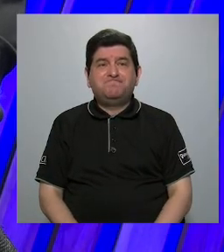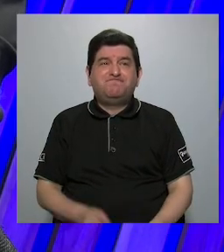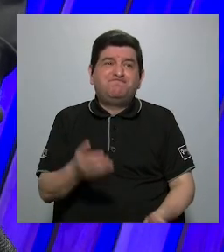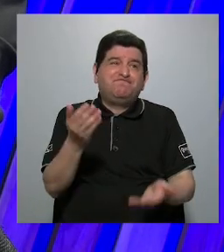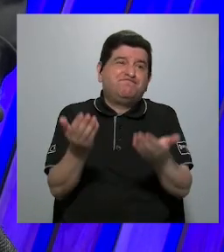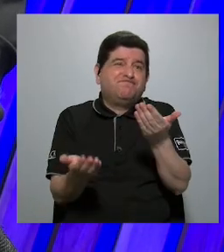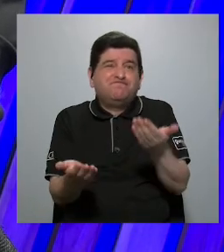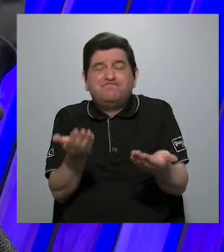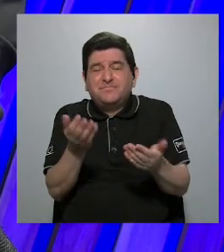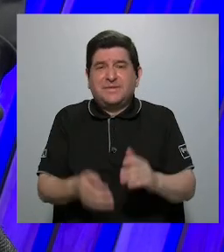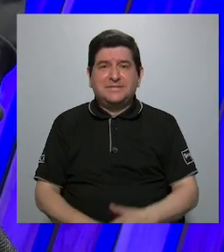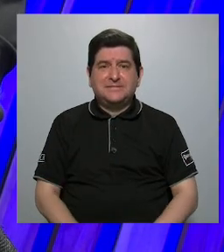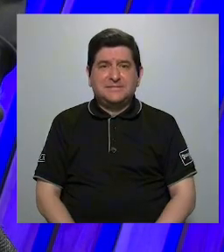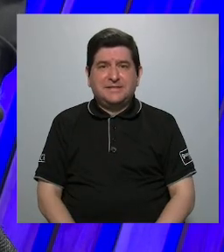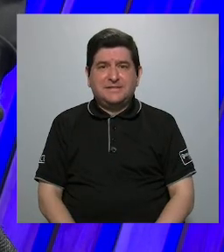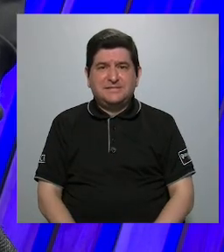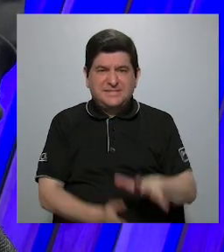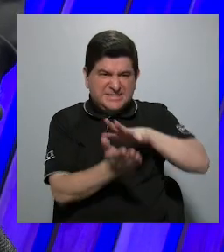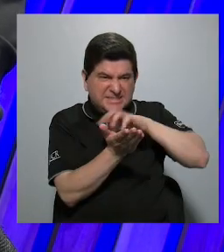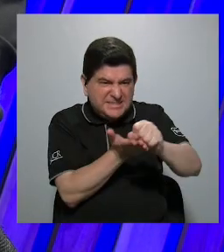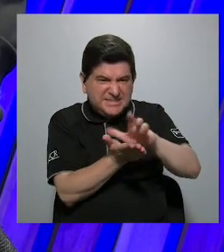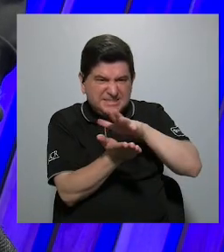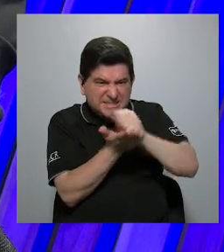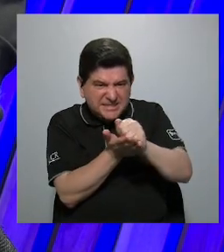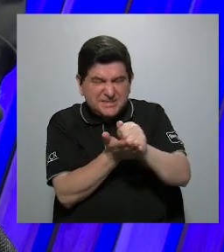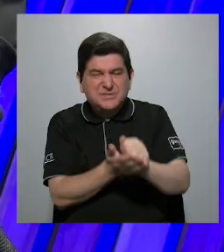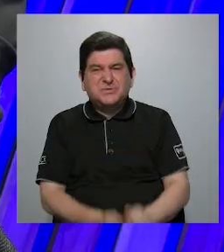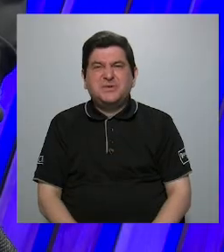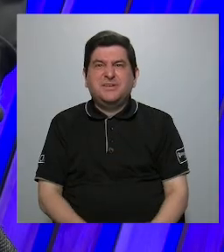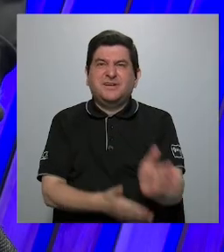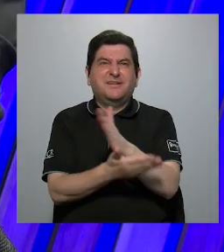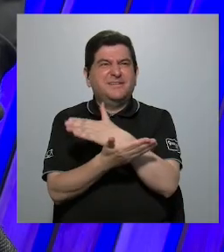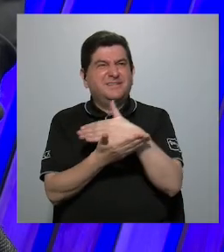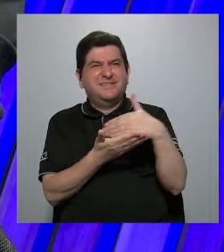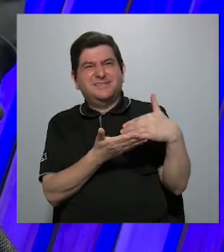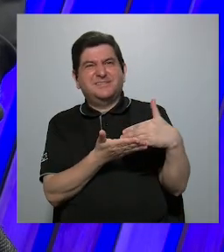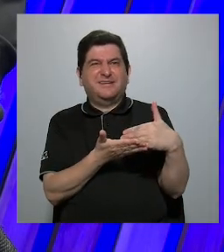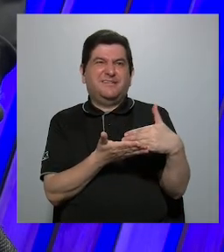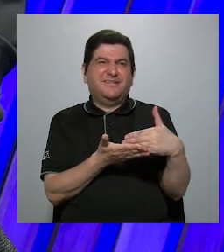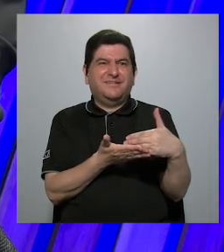como que demoler es algo que